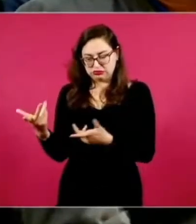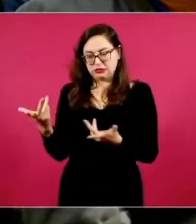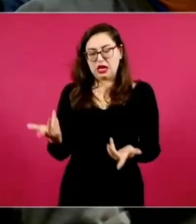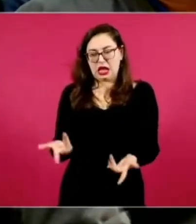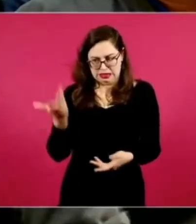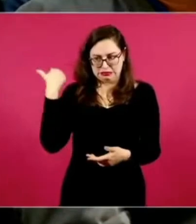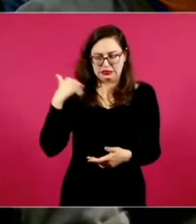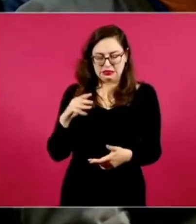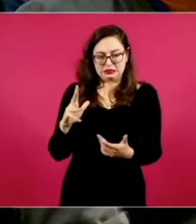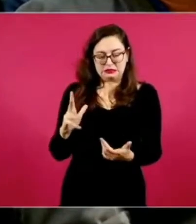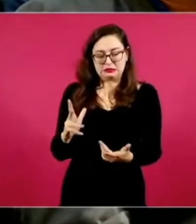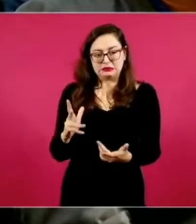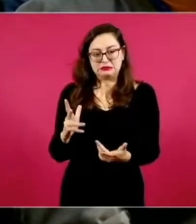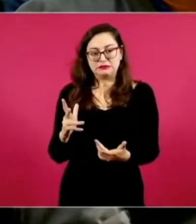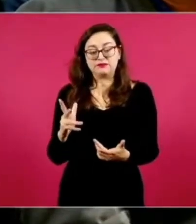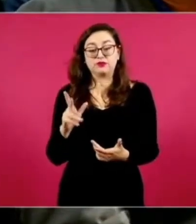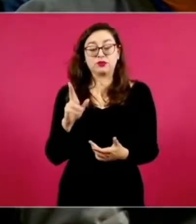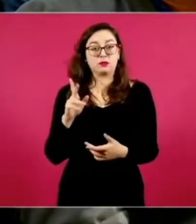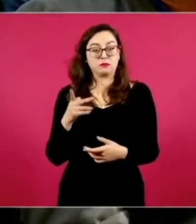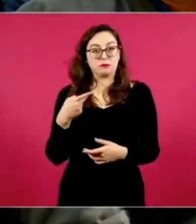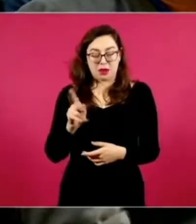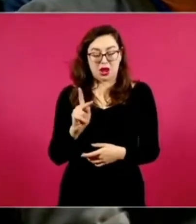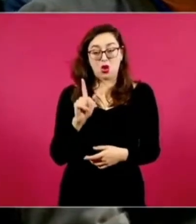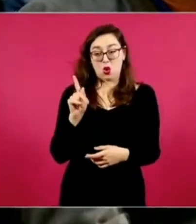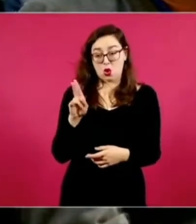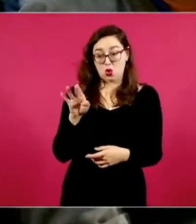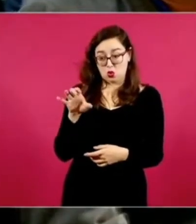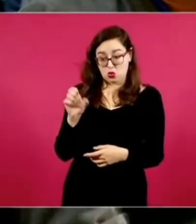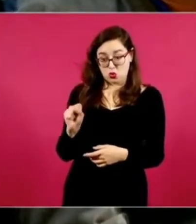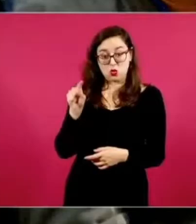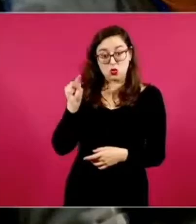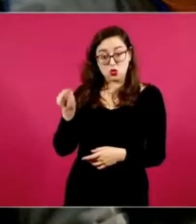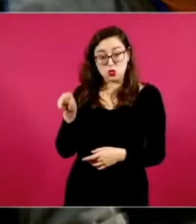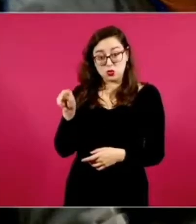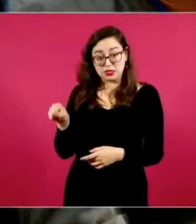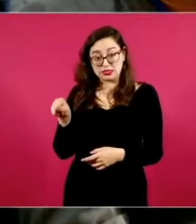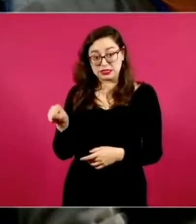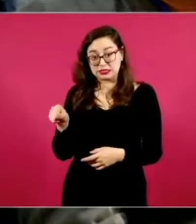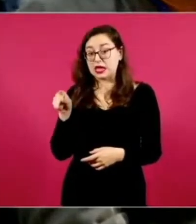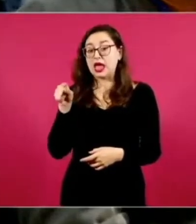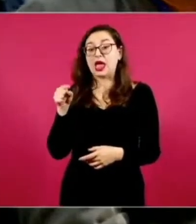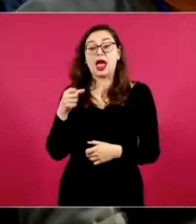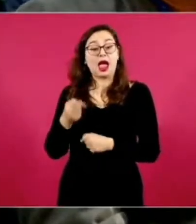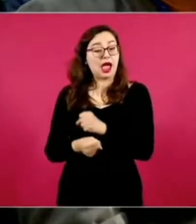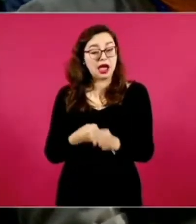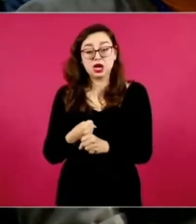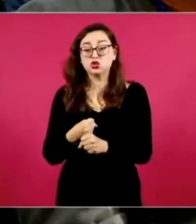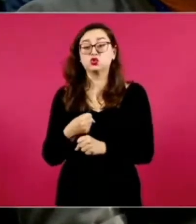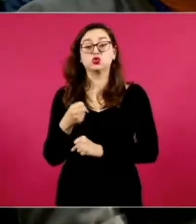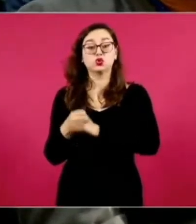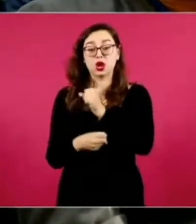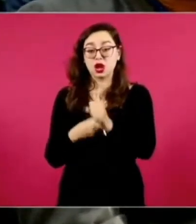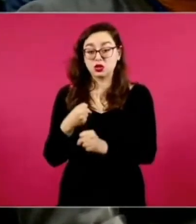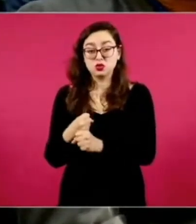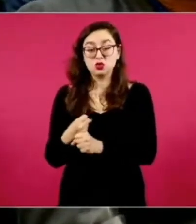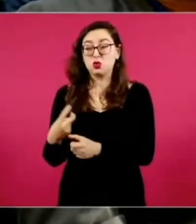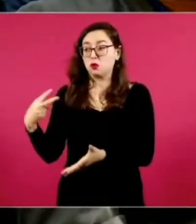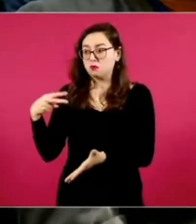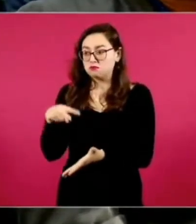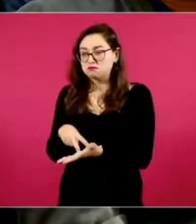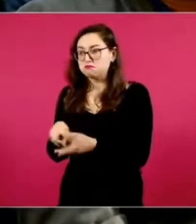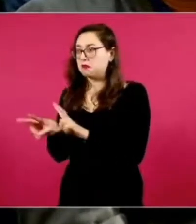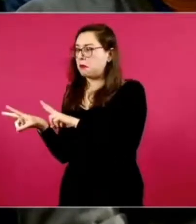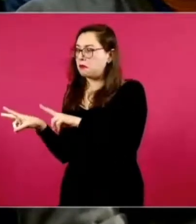jornada. Luis Hernández Navarro se basa desde hace muchos años también en mucho